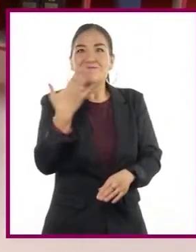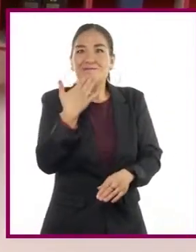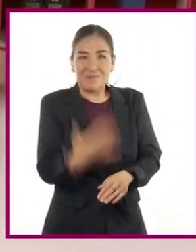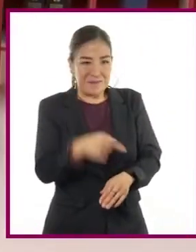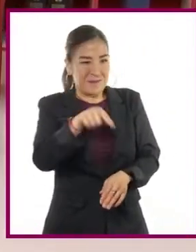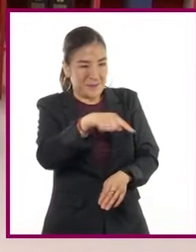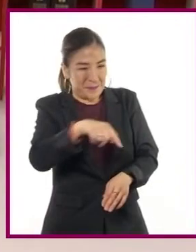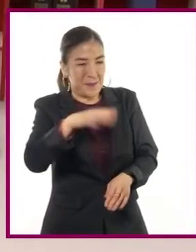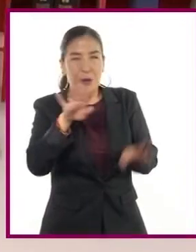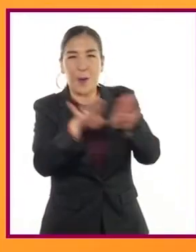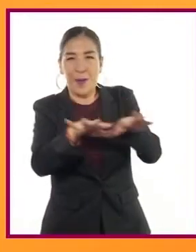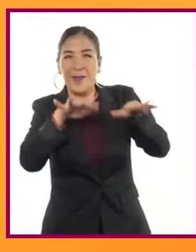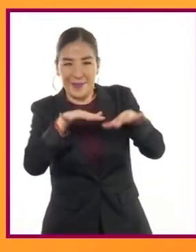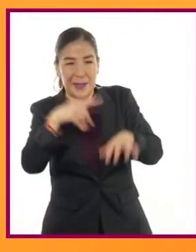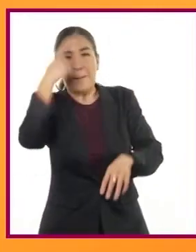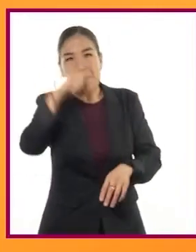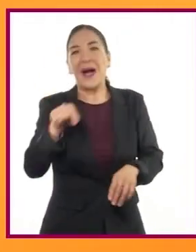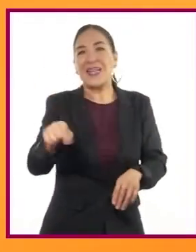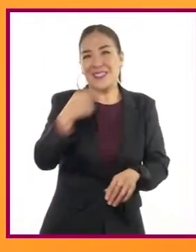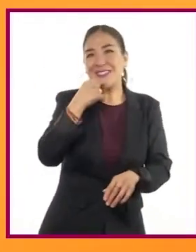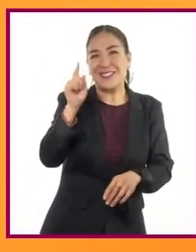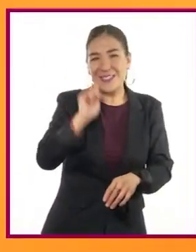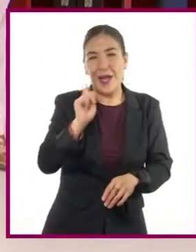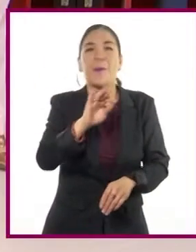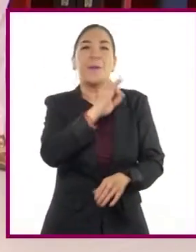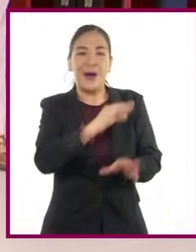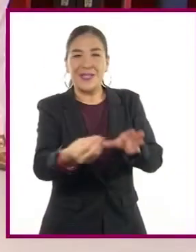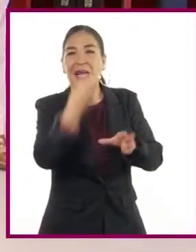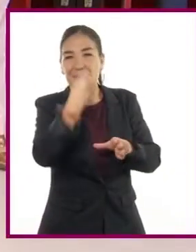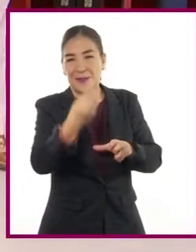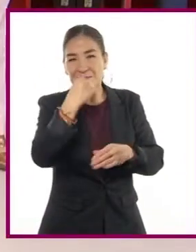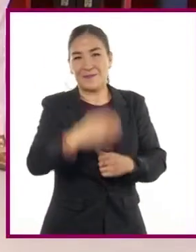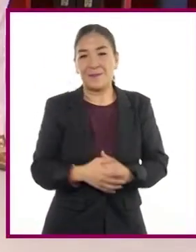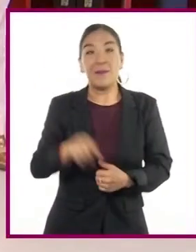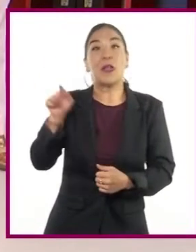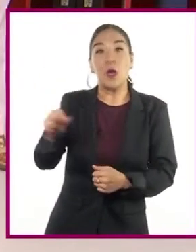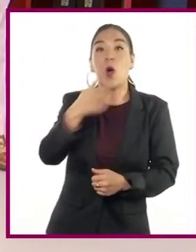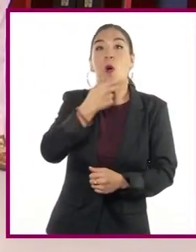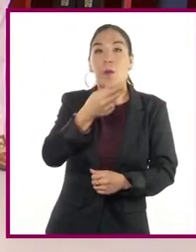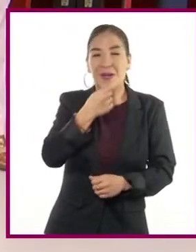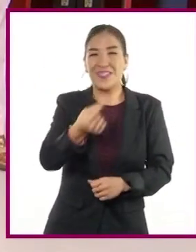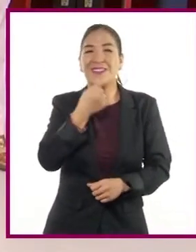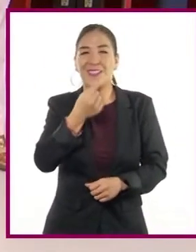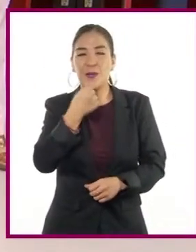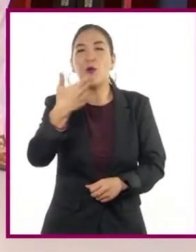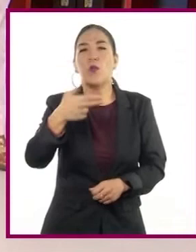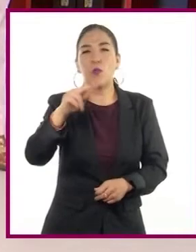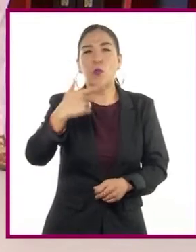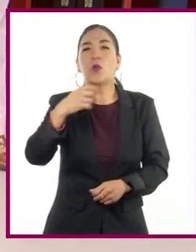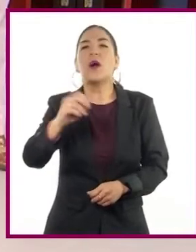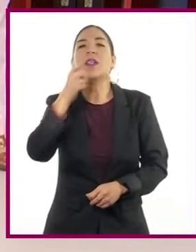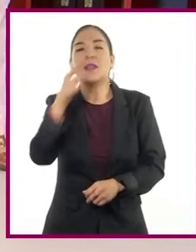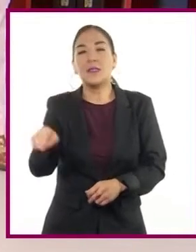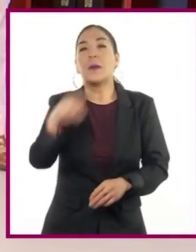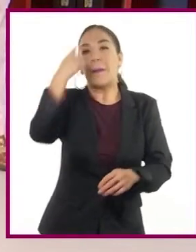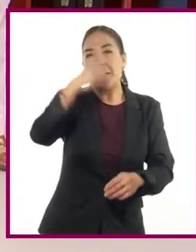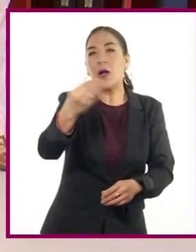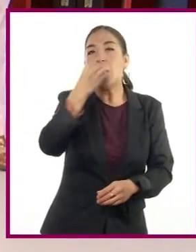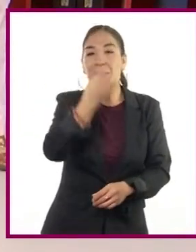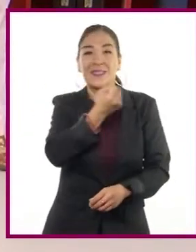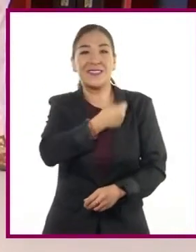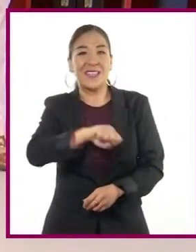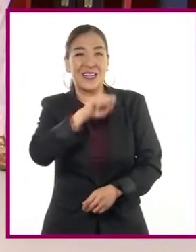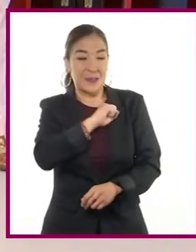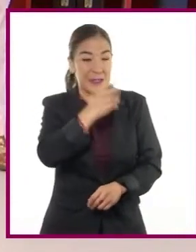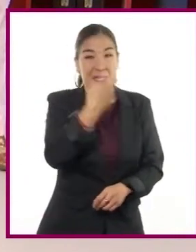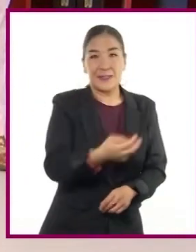Claro. Si bien Hugo y su familia consideran muy necesario que Ana consuma alimentos sanos, esto no parece